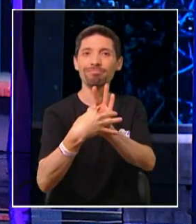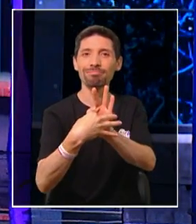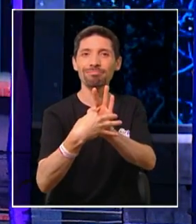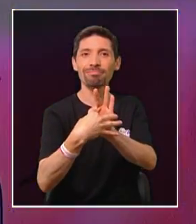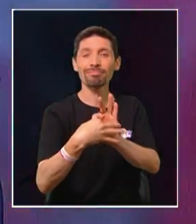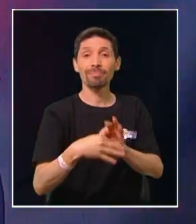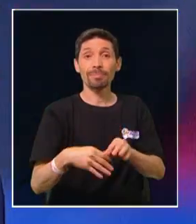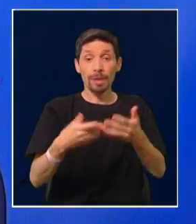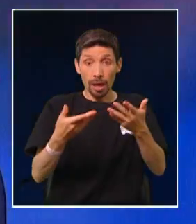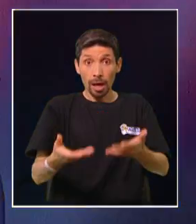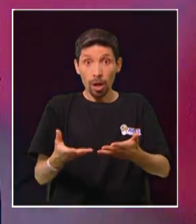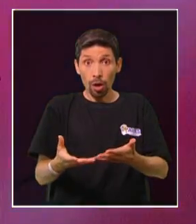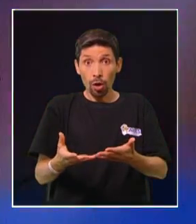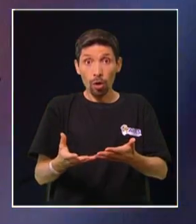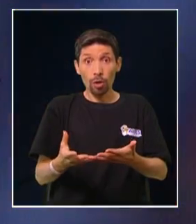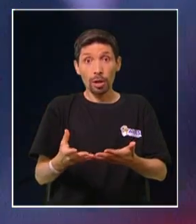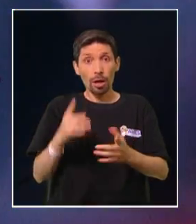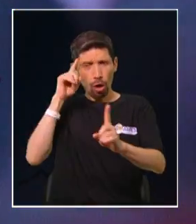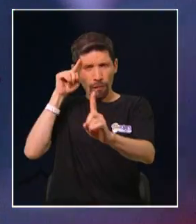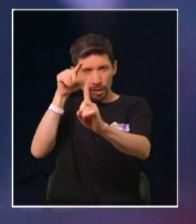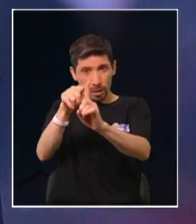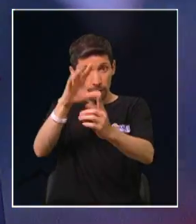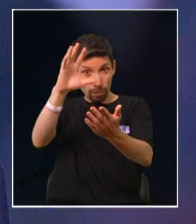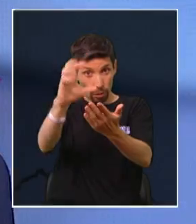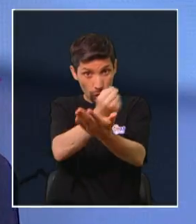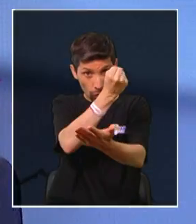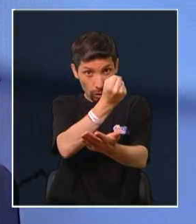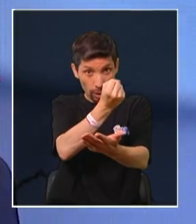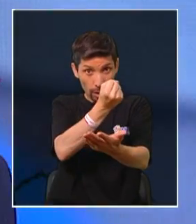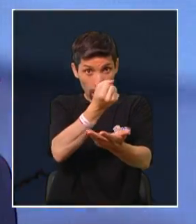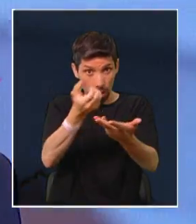Esta vez, para cumplir con nuestras metas,